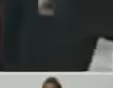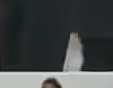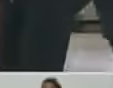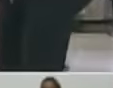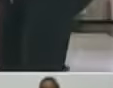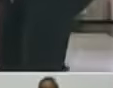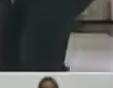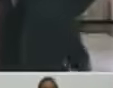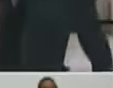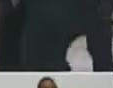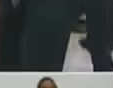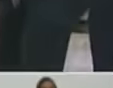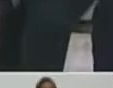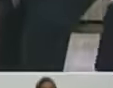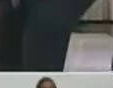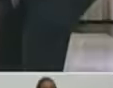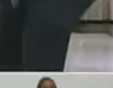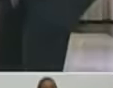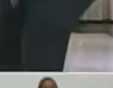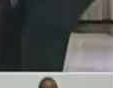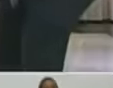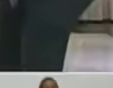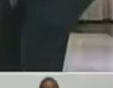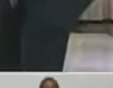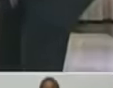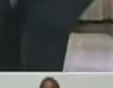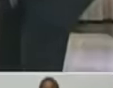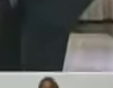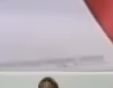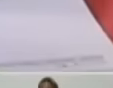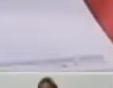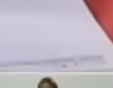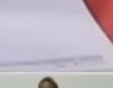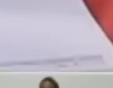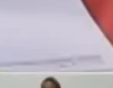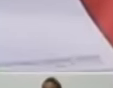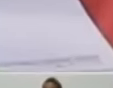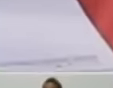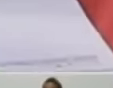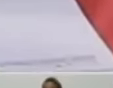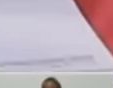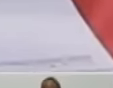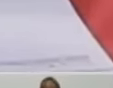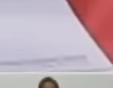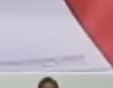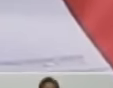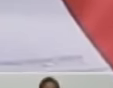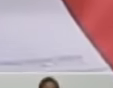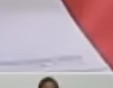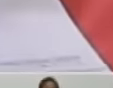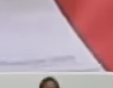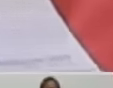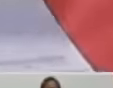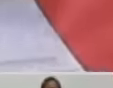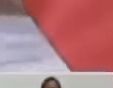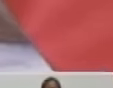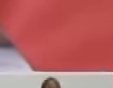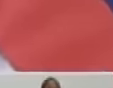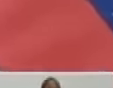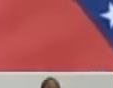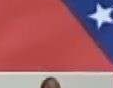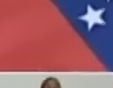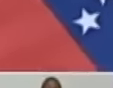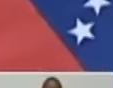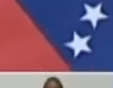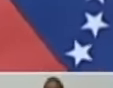recursos. Recordamos que esta agenda de trabajo precisa, además, que en los últimos meses ambos países han manifestado el deseo